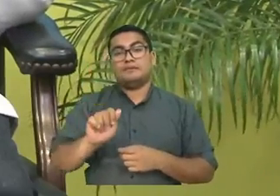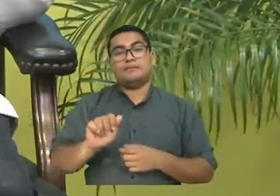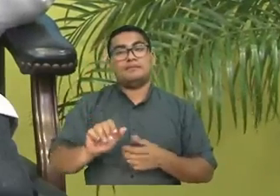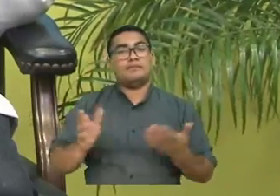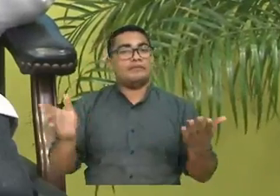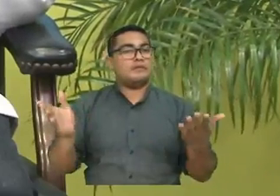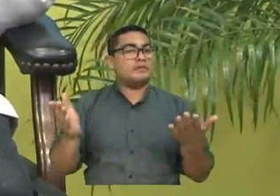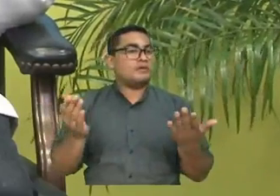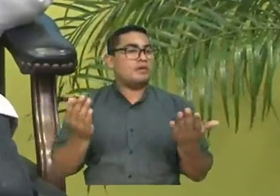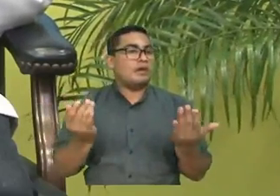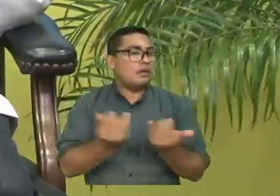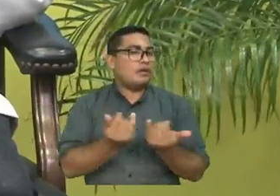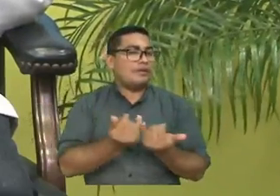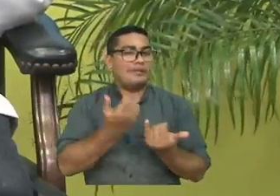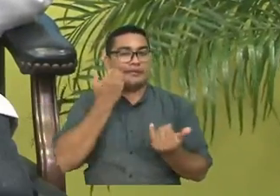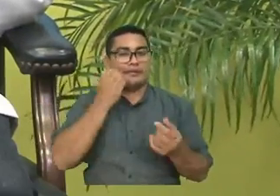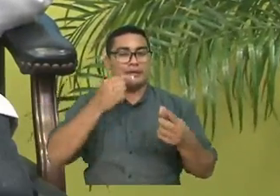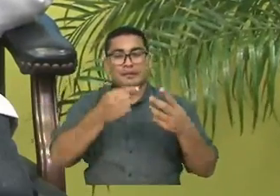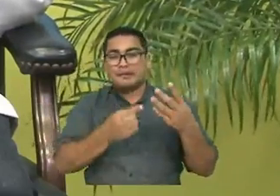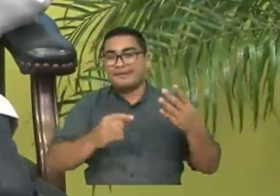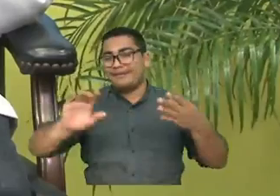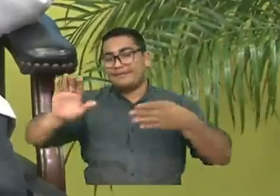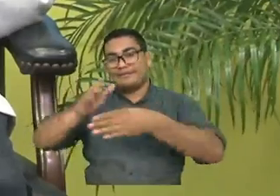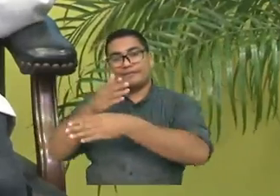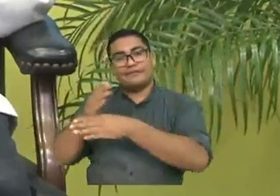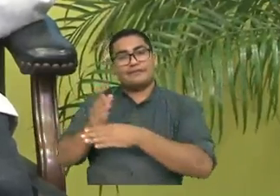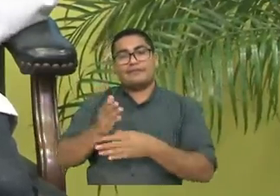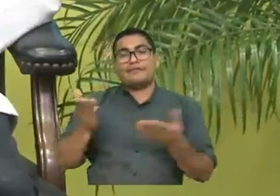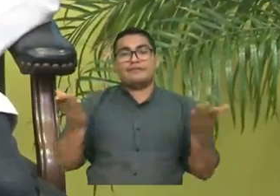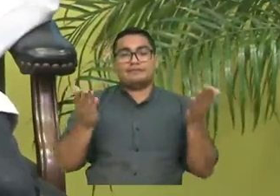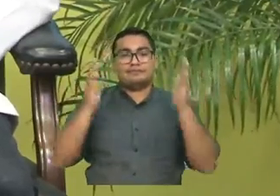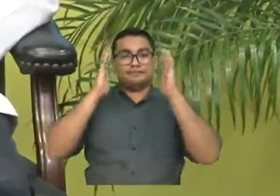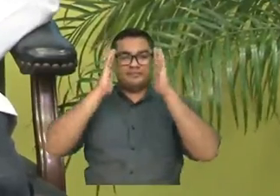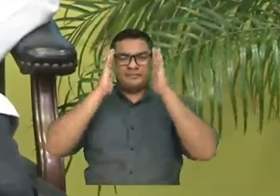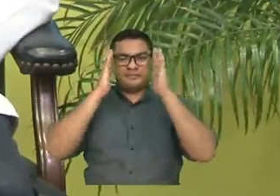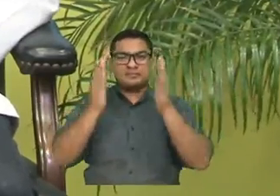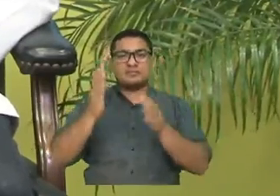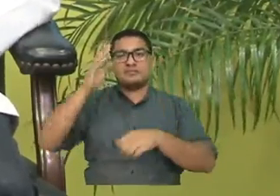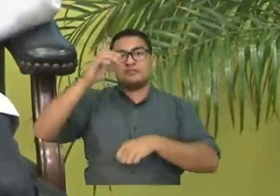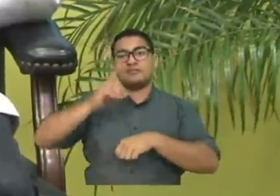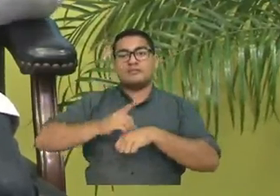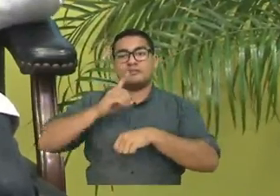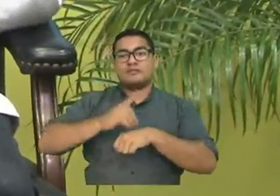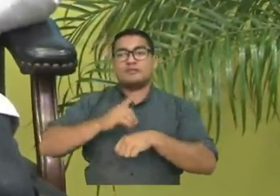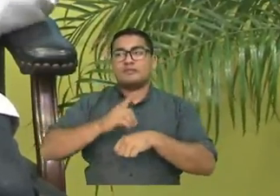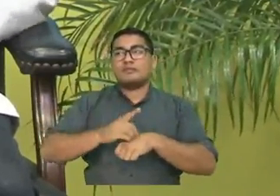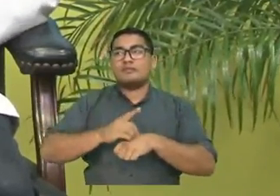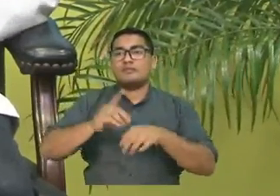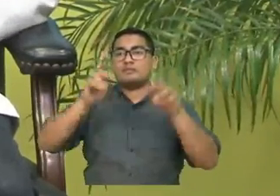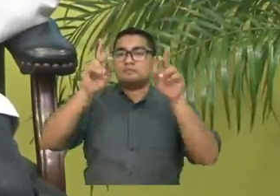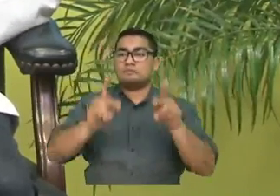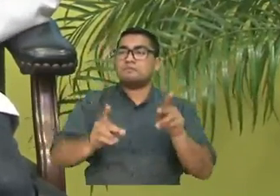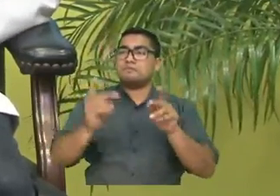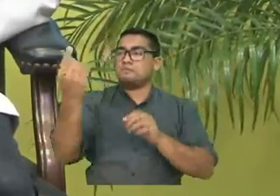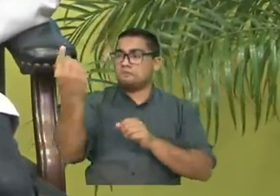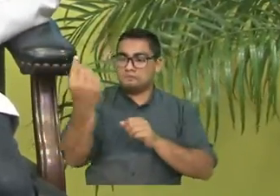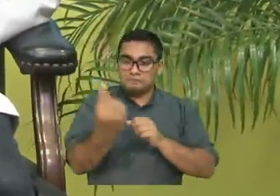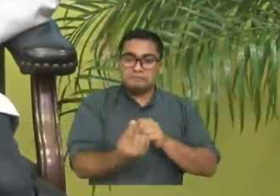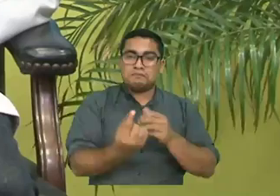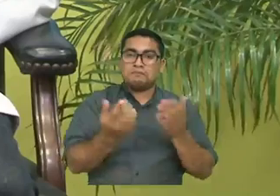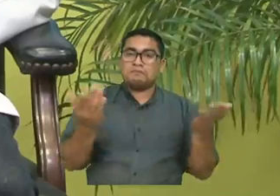misma enfermedad, ¿verdad? O la que pensamos solamente. Nosotros le llamamos en medicina, cuando tenemos un paciente con cuadros